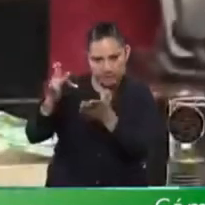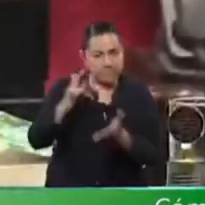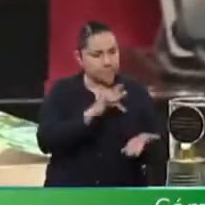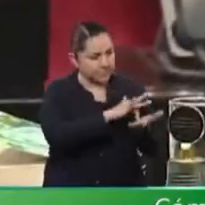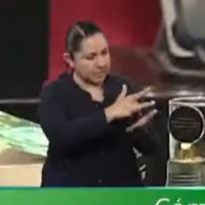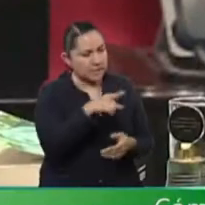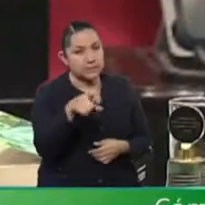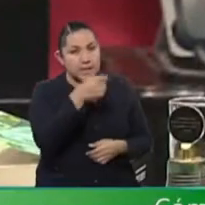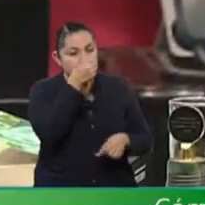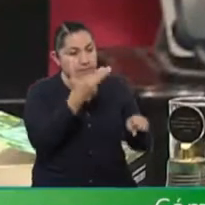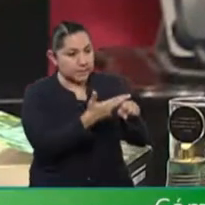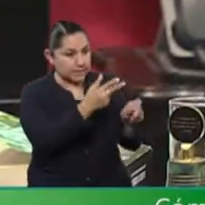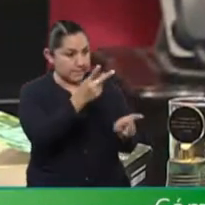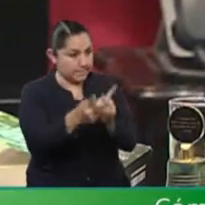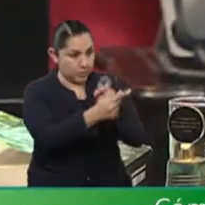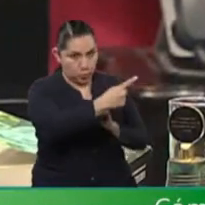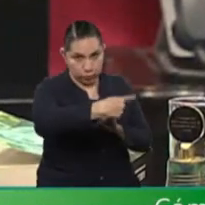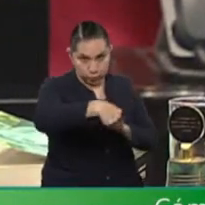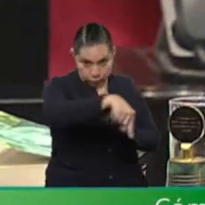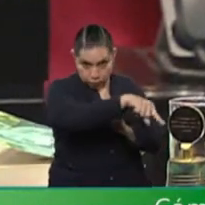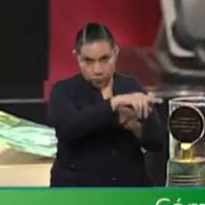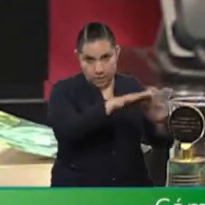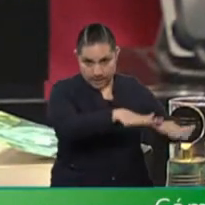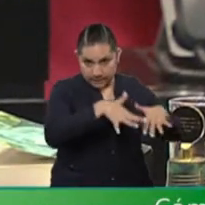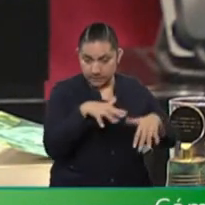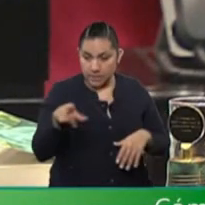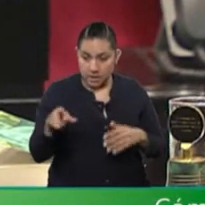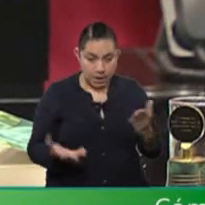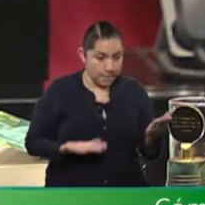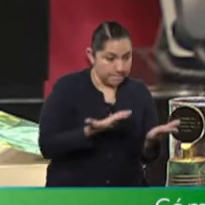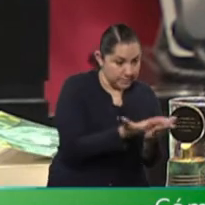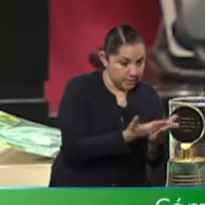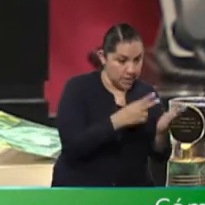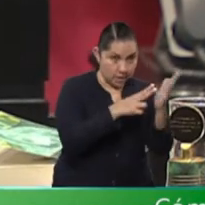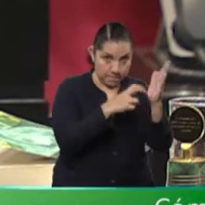Secretaría en votación económica si la propuesta de modificación se